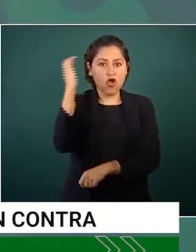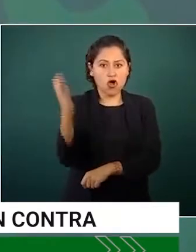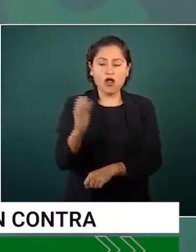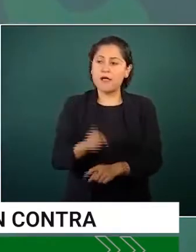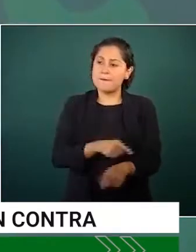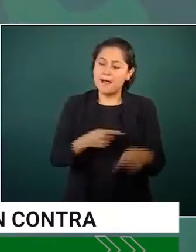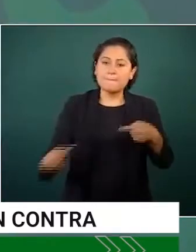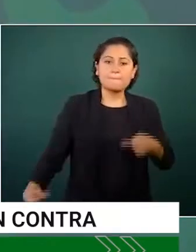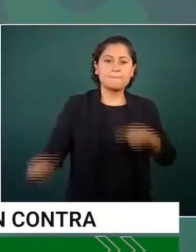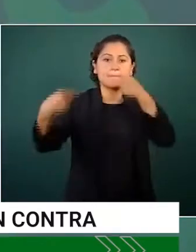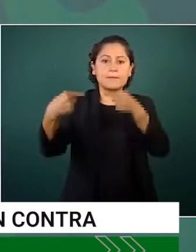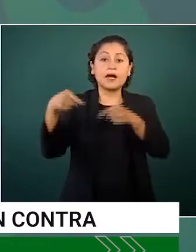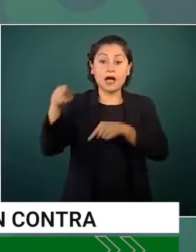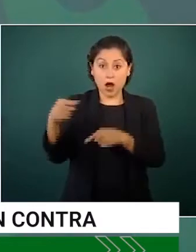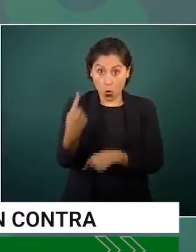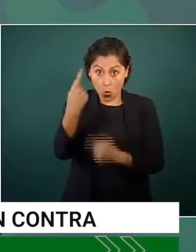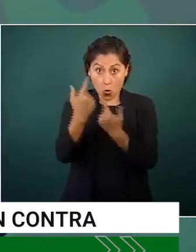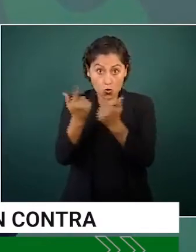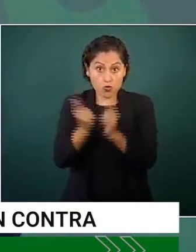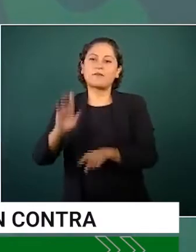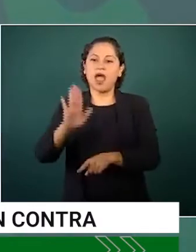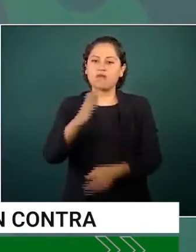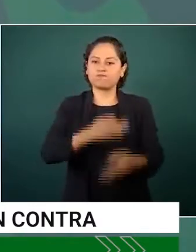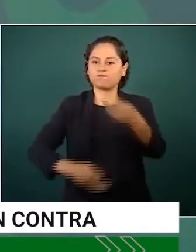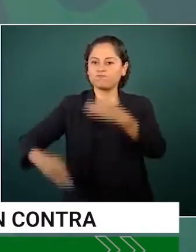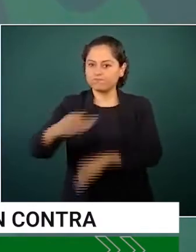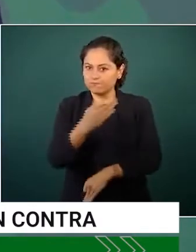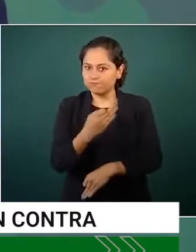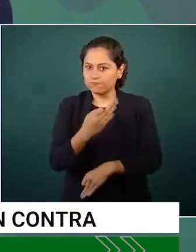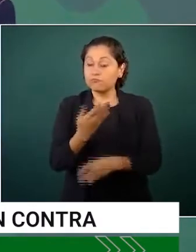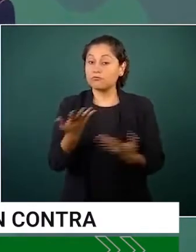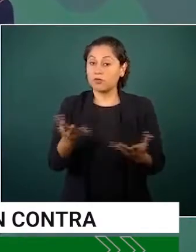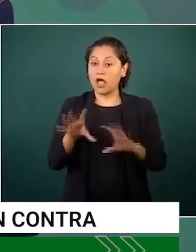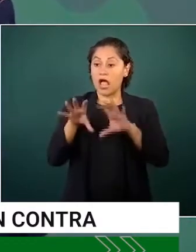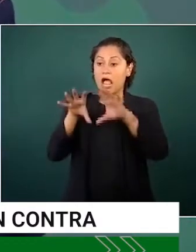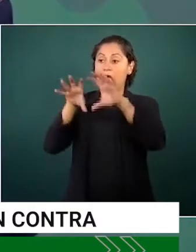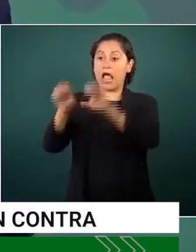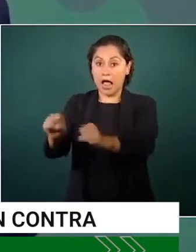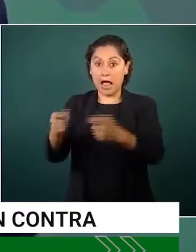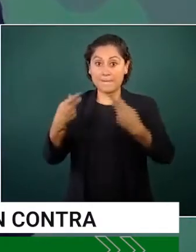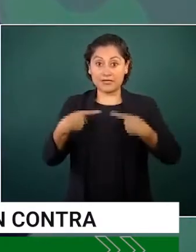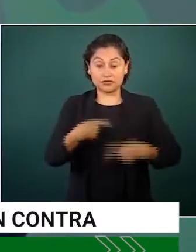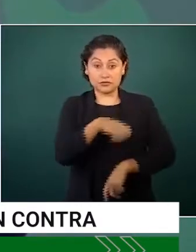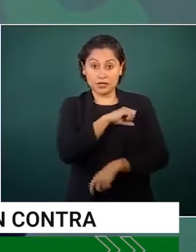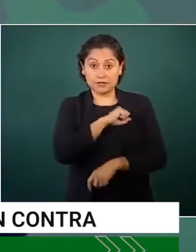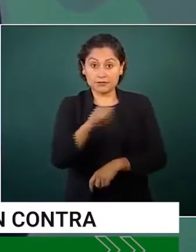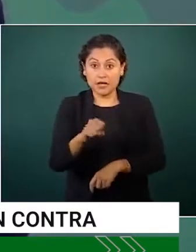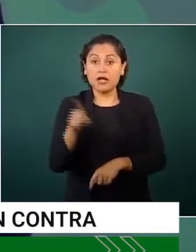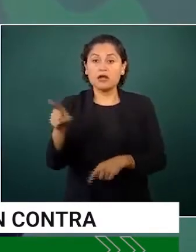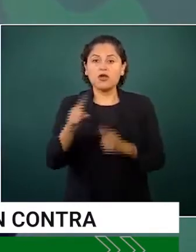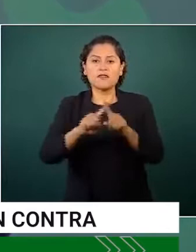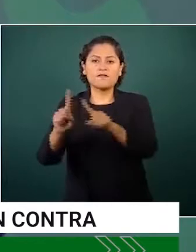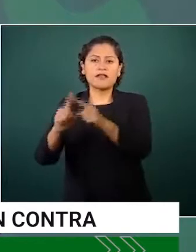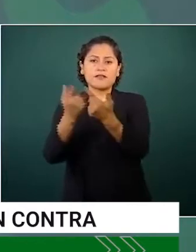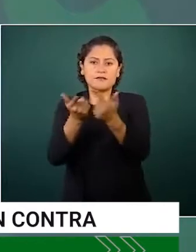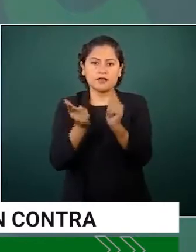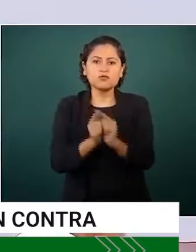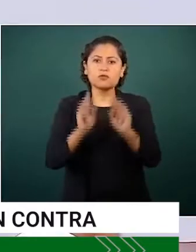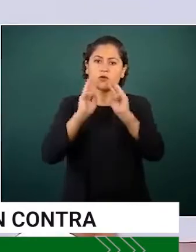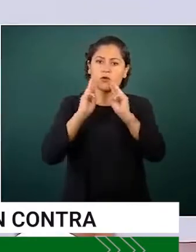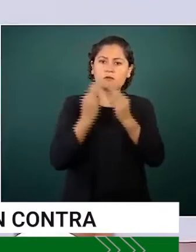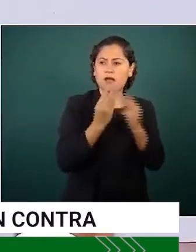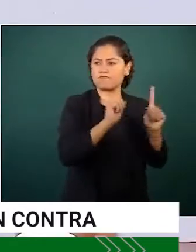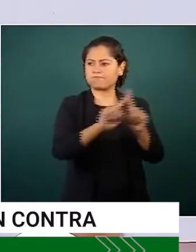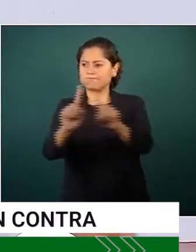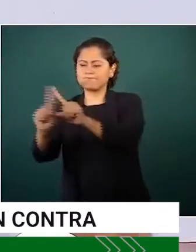contra de un grupo criminal, sino contra todos Las detenciones de delincuentes de todos los cárteles que operan en la entidad